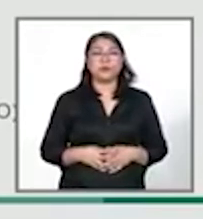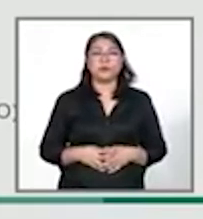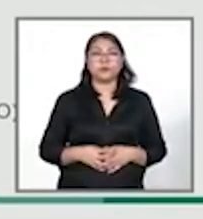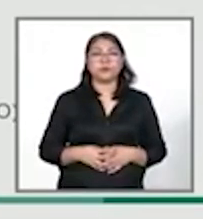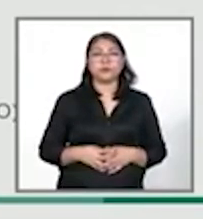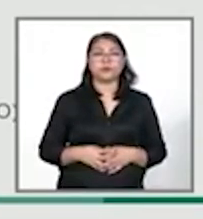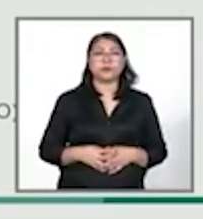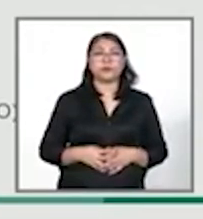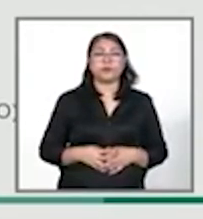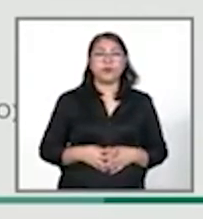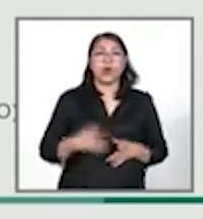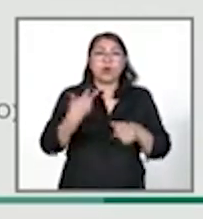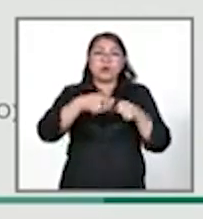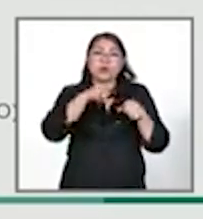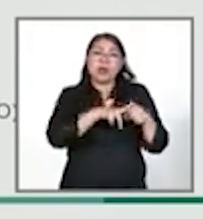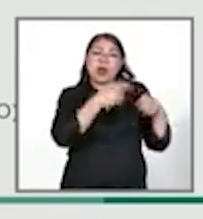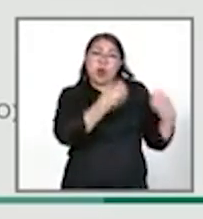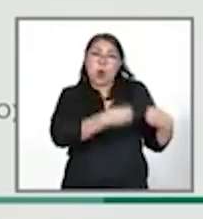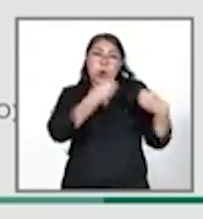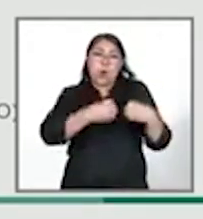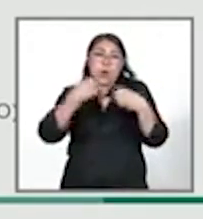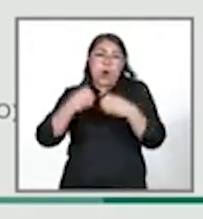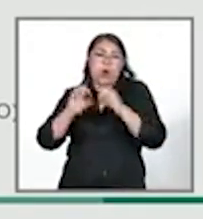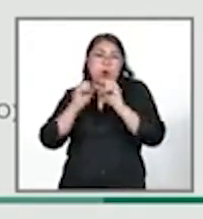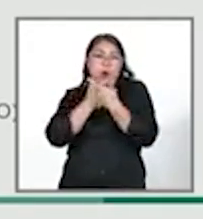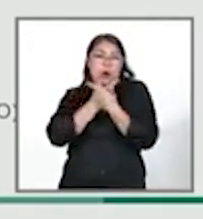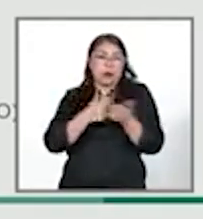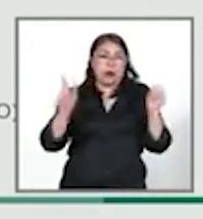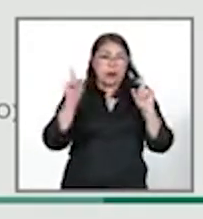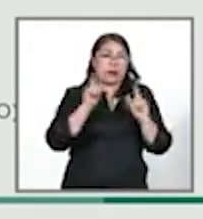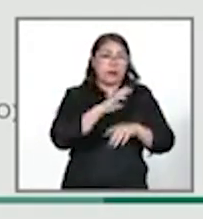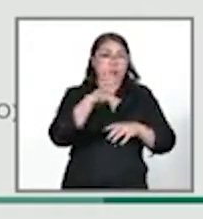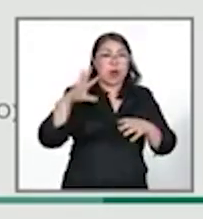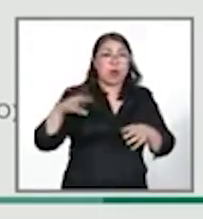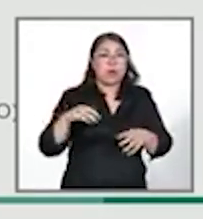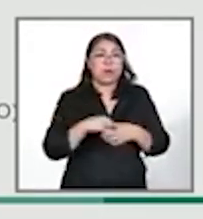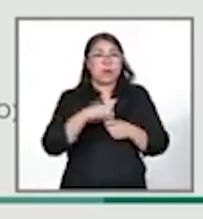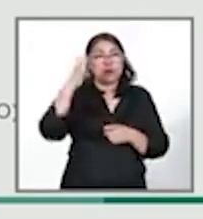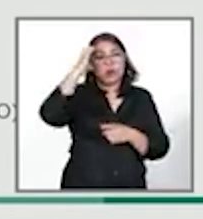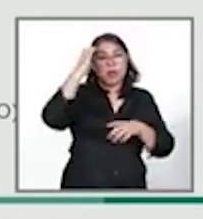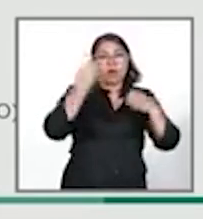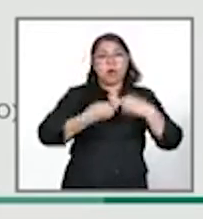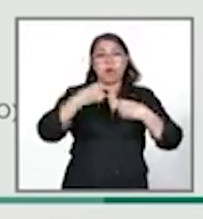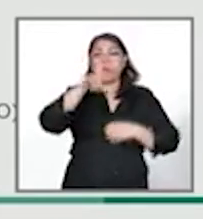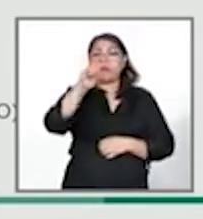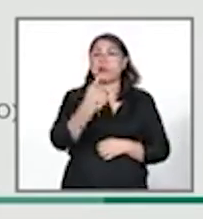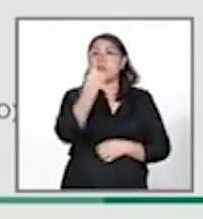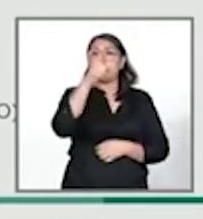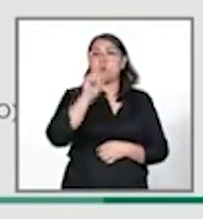Por último, la ocupación hospitalaria, el porcentaje de camas ocupadas es del